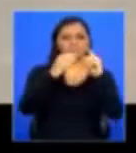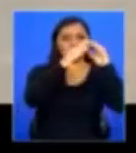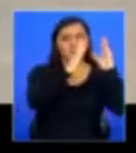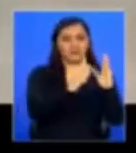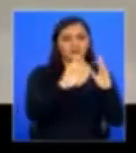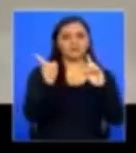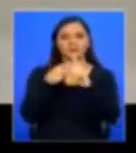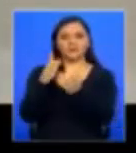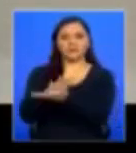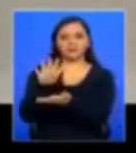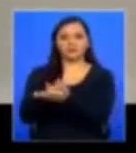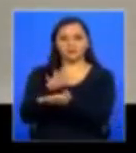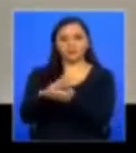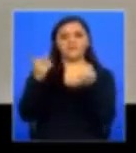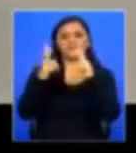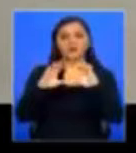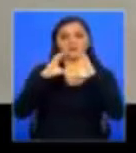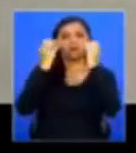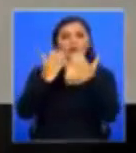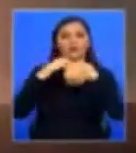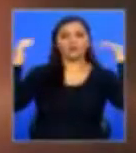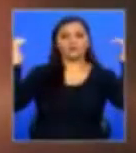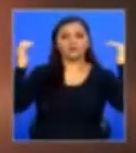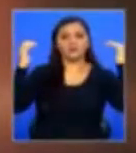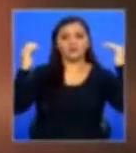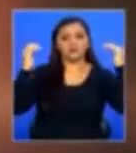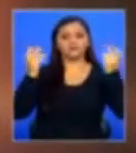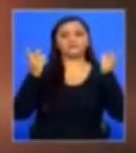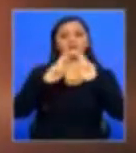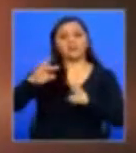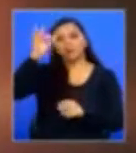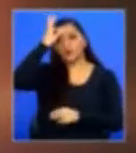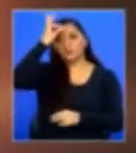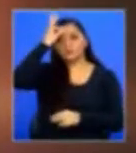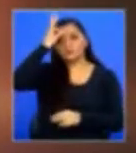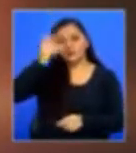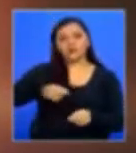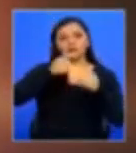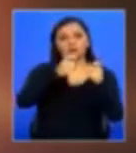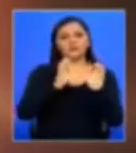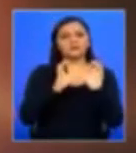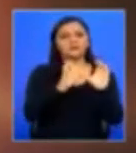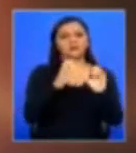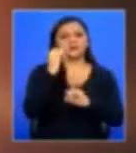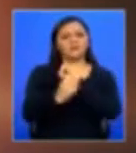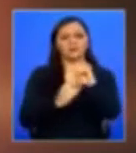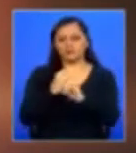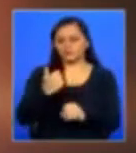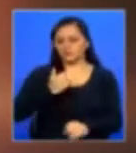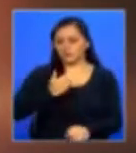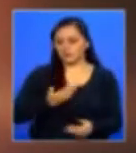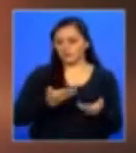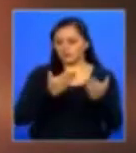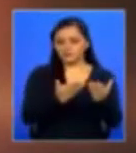el Coliseo. Hicimos el hospital, que está acreditado a nivel internacional. ¿Cuándo aquí lleve a imaginar tener un hospital acreditado a